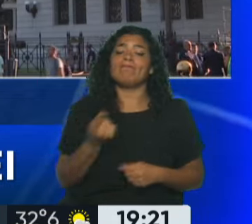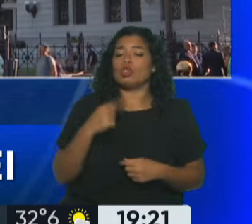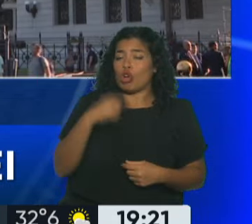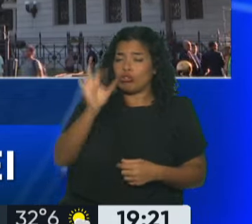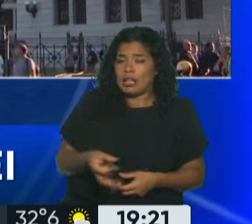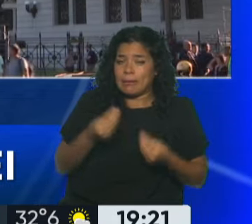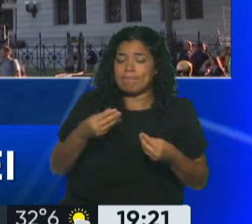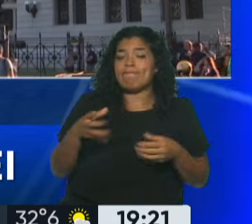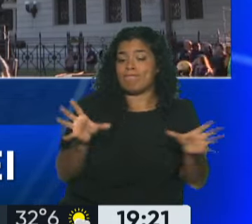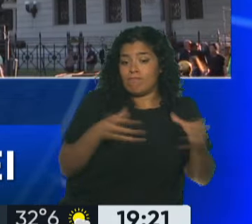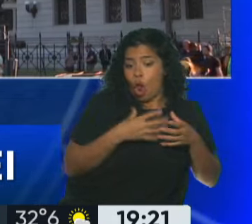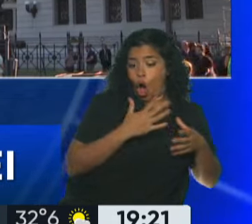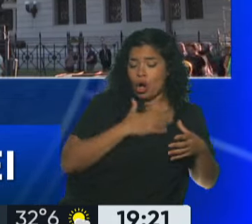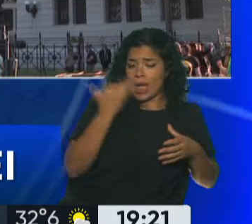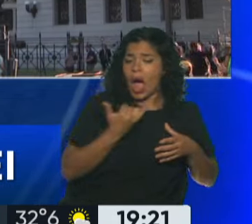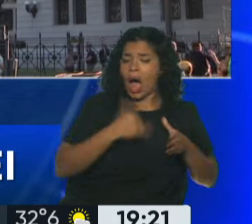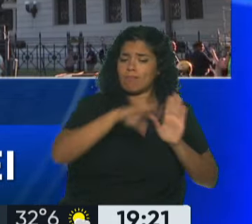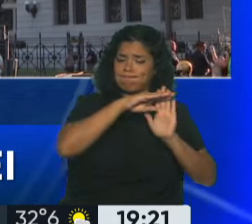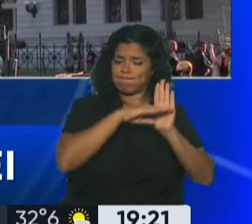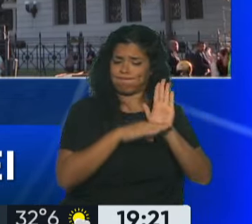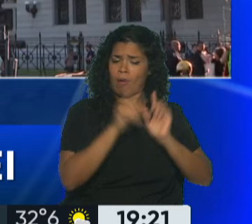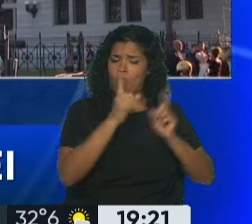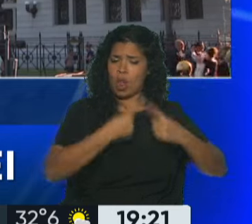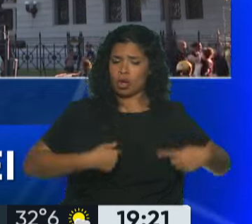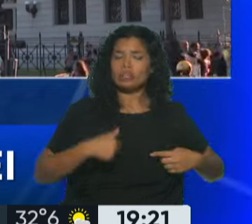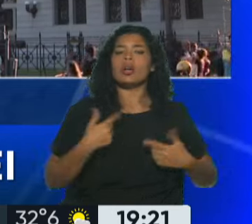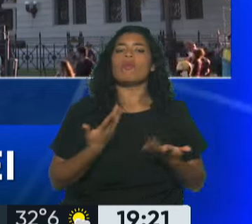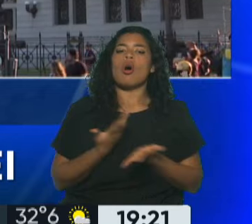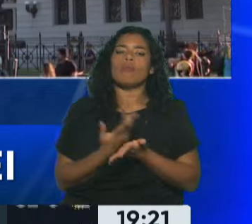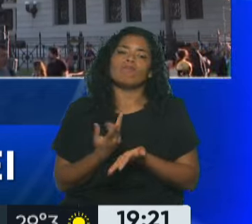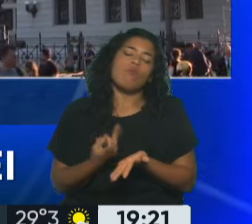años, que yo volver a trabajar en ficha limpia.